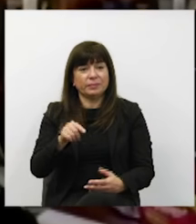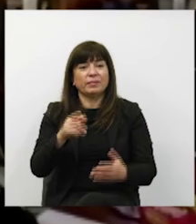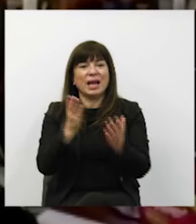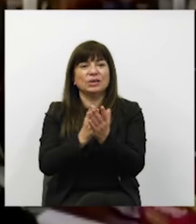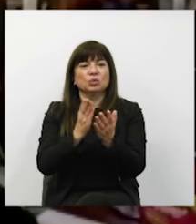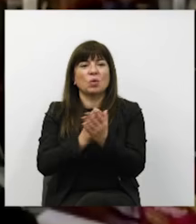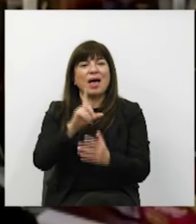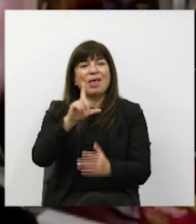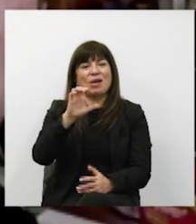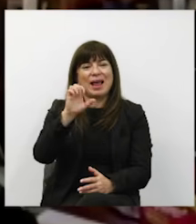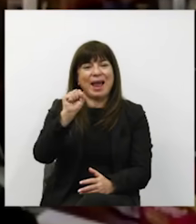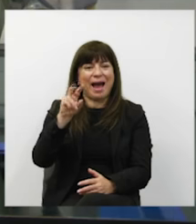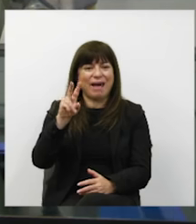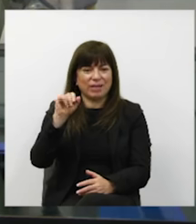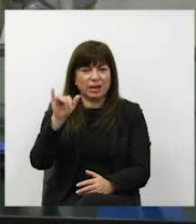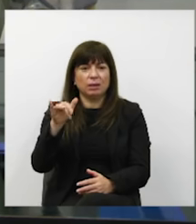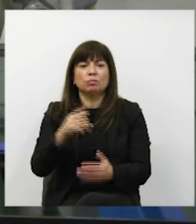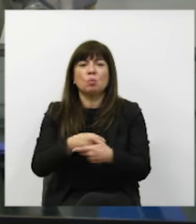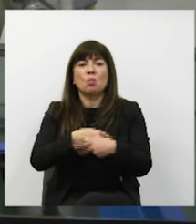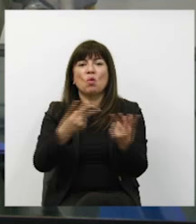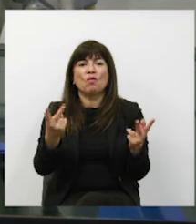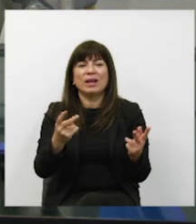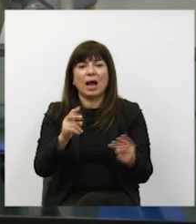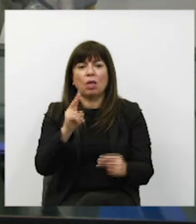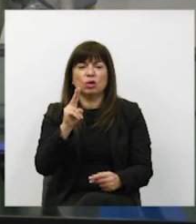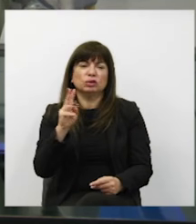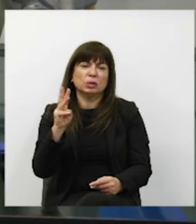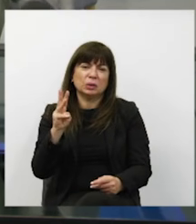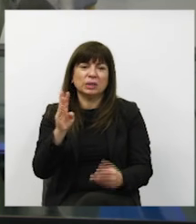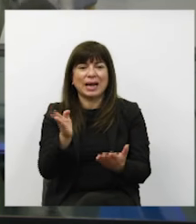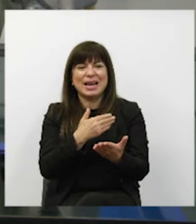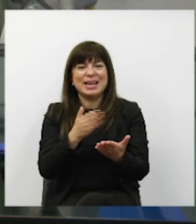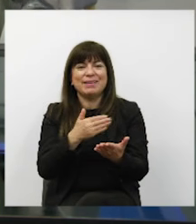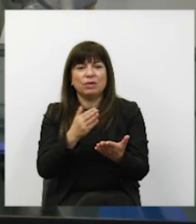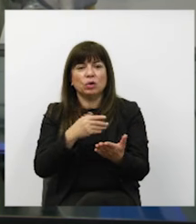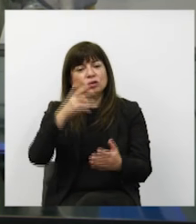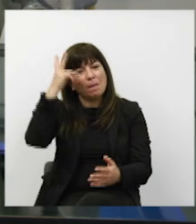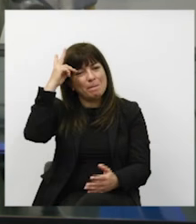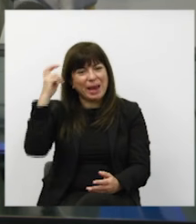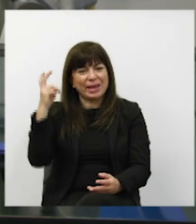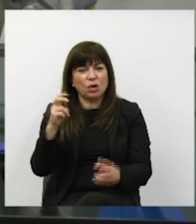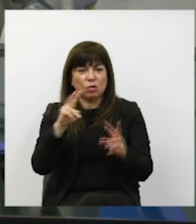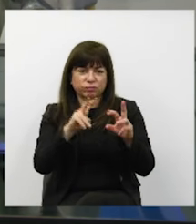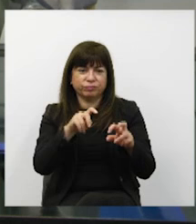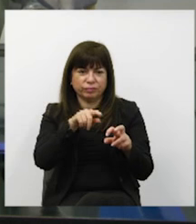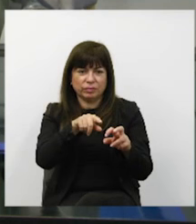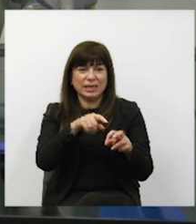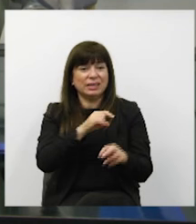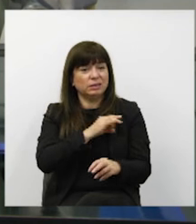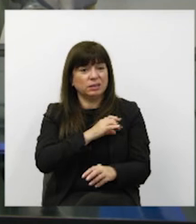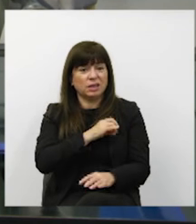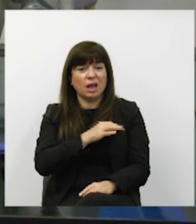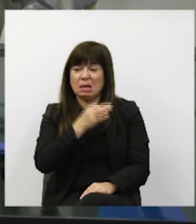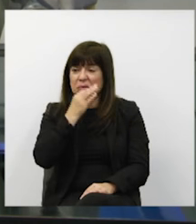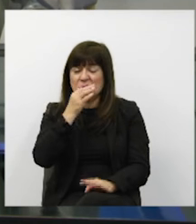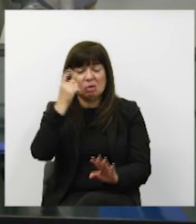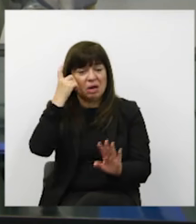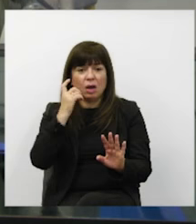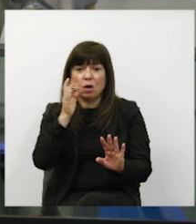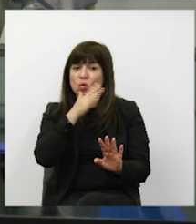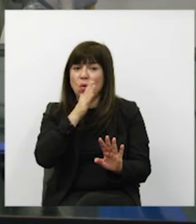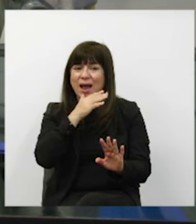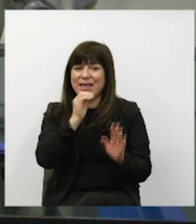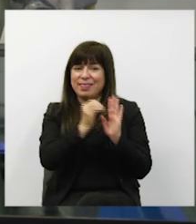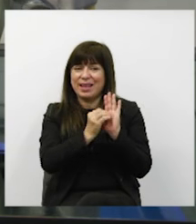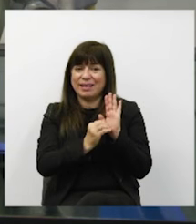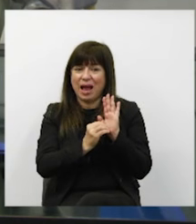en gran detalle y ha publicado 2 o 3 libros sobre México. En Chile entiendo que no hay un estudio en detalle sobre el tema, pero